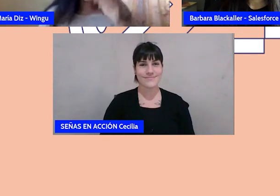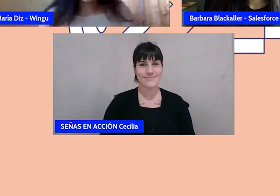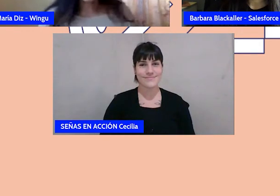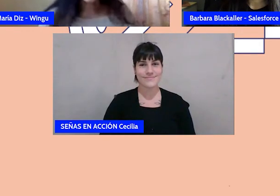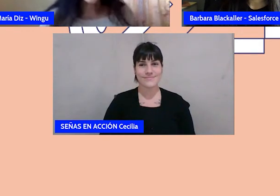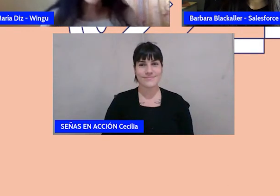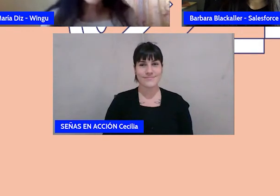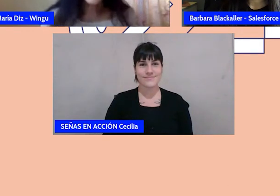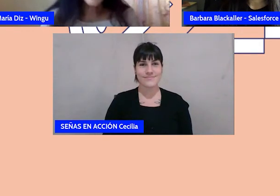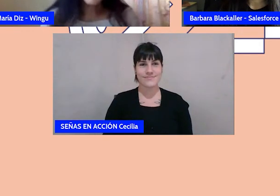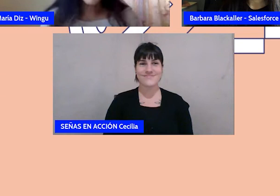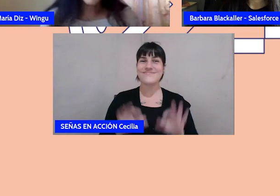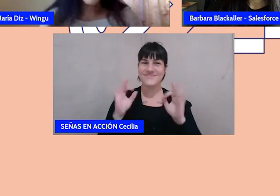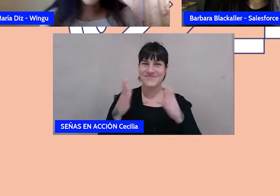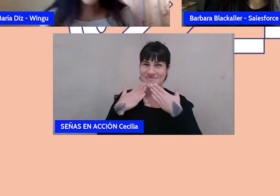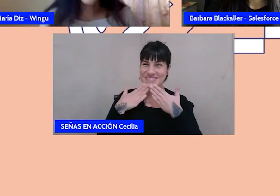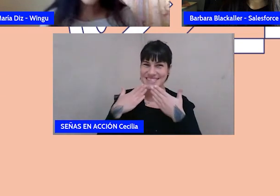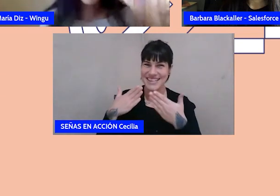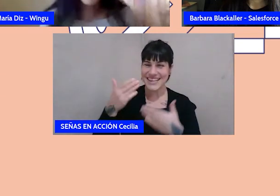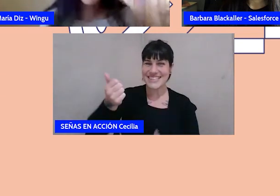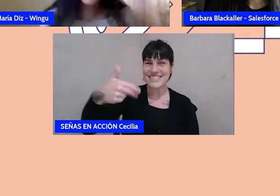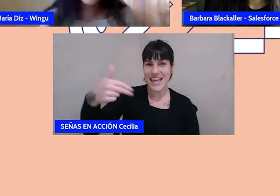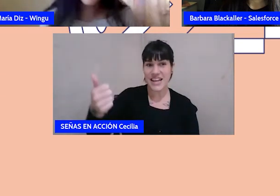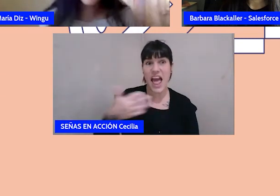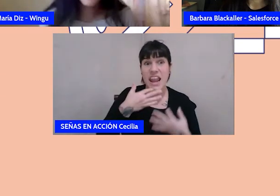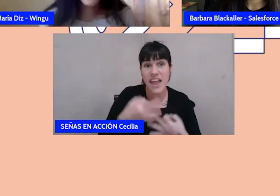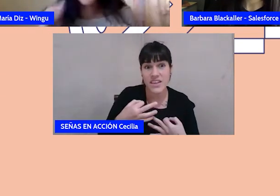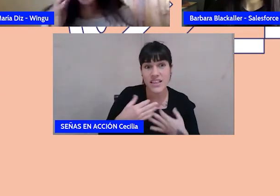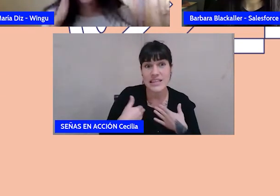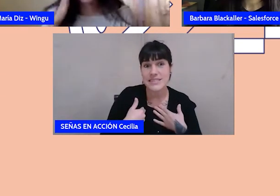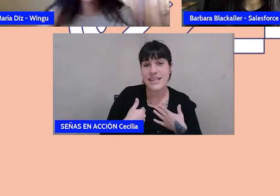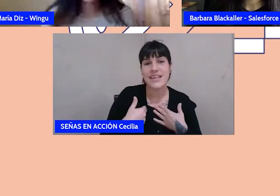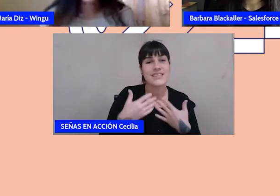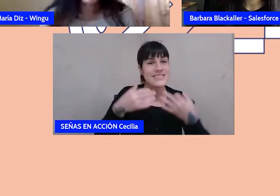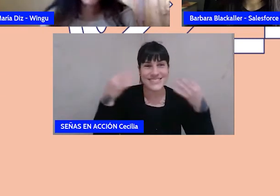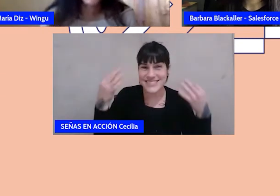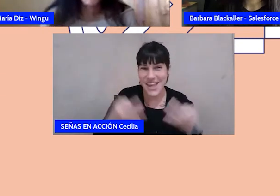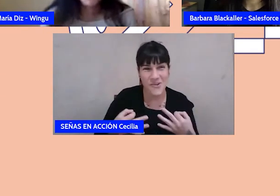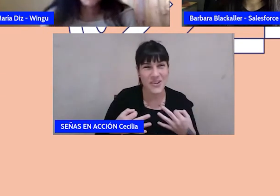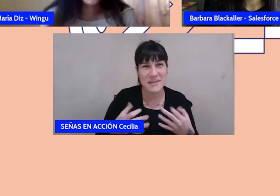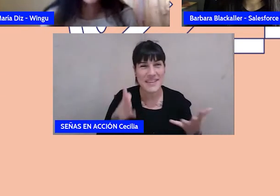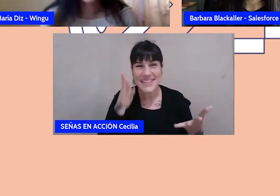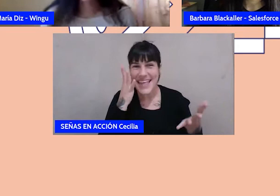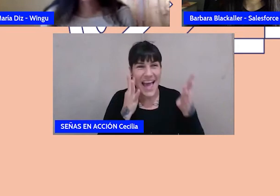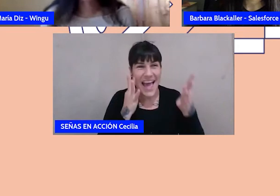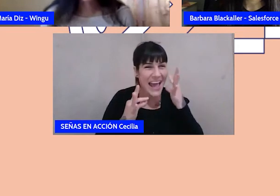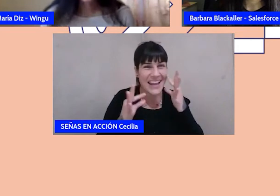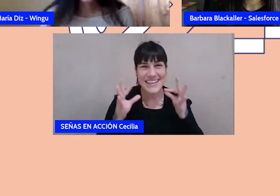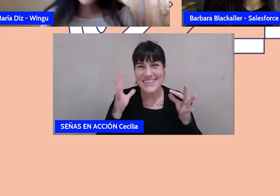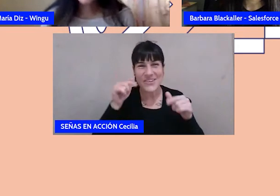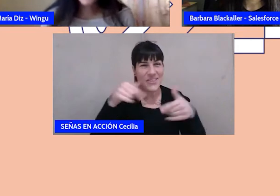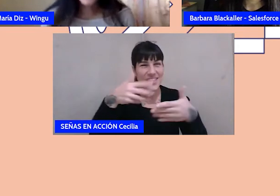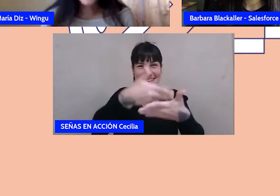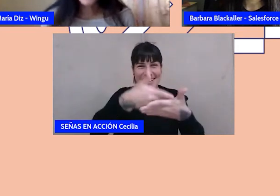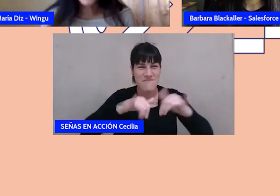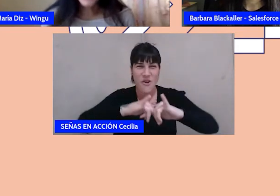Muchas gracias, Ana. No, la verdad es que seguramente los hallazgos que salieron de este reporte y todo lo que nos cuentas